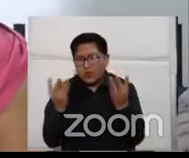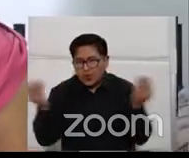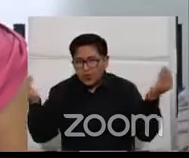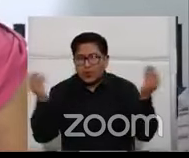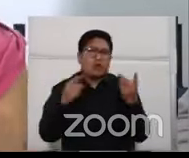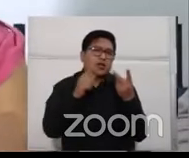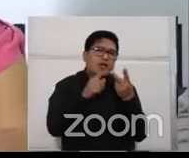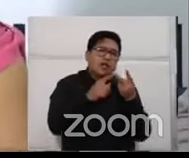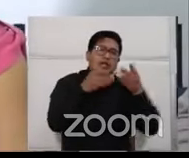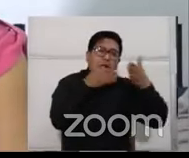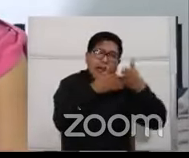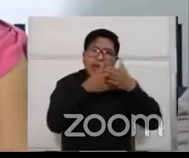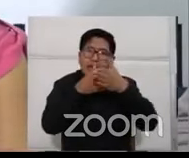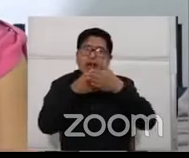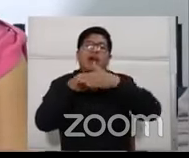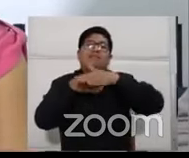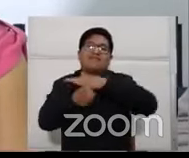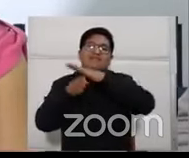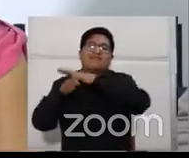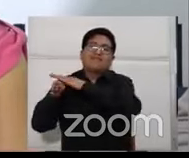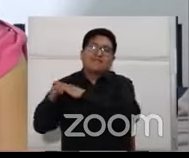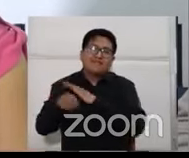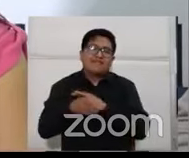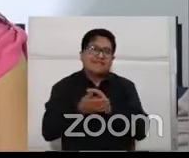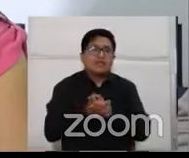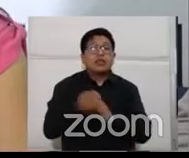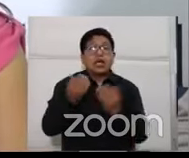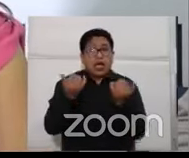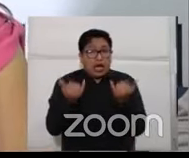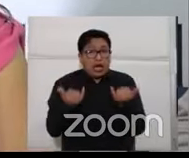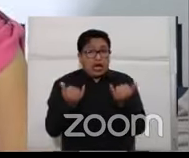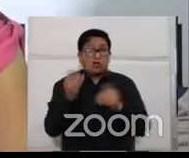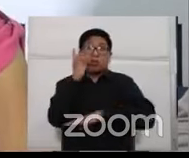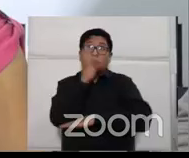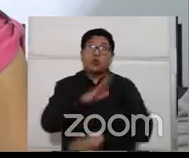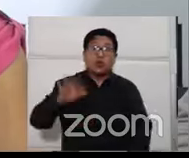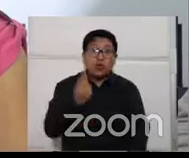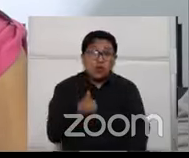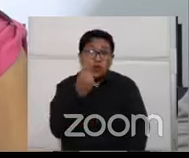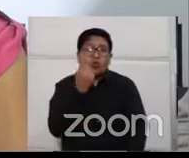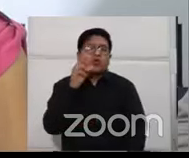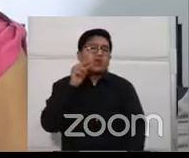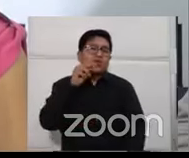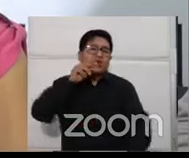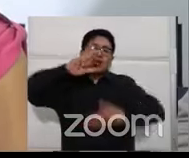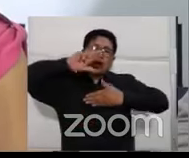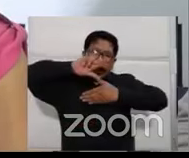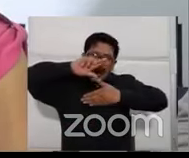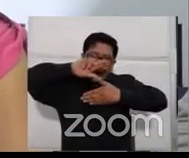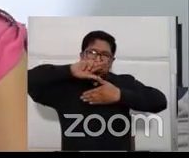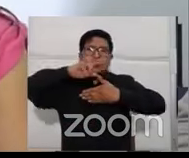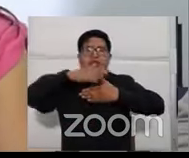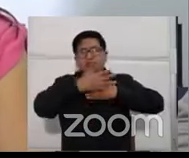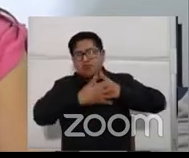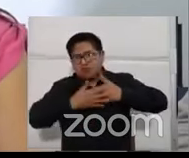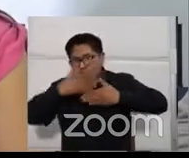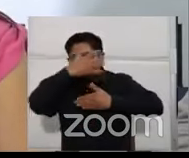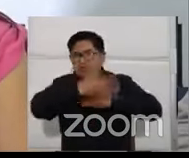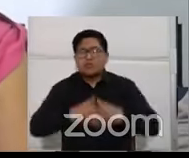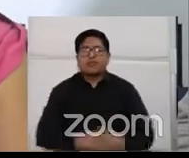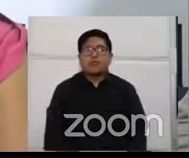la problemática que actualmente se está viviendo no sólo en bolivia sino en américa latina y en el mundo como